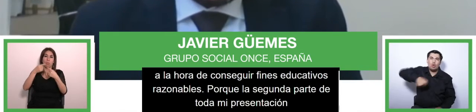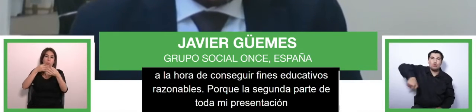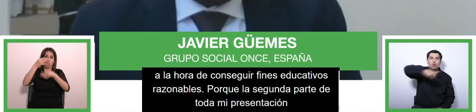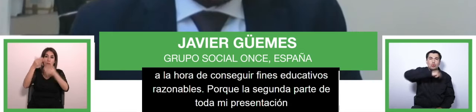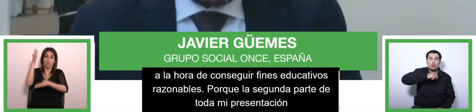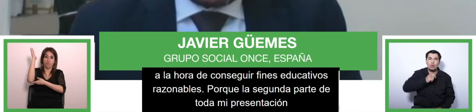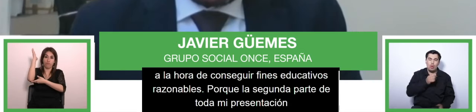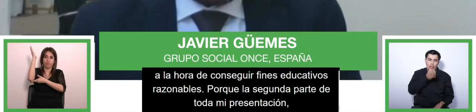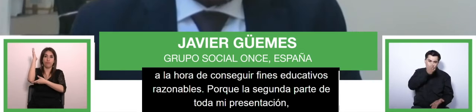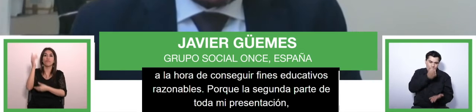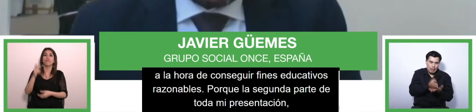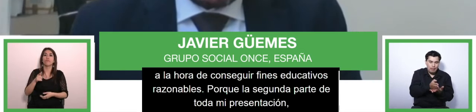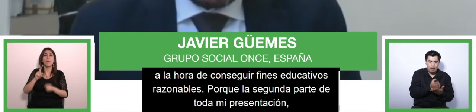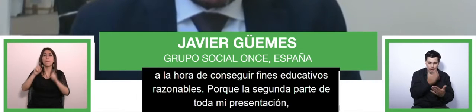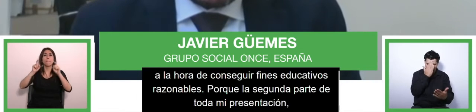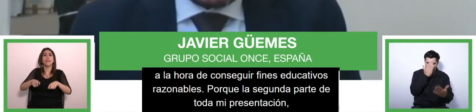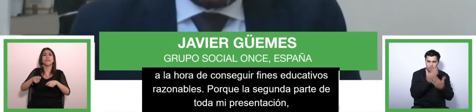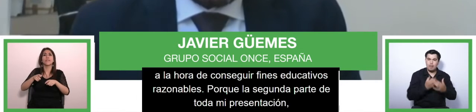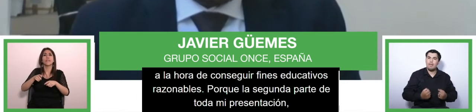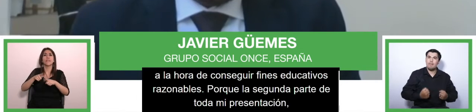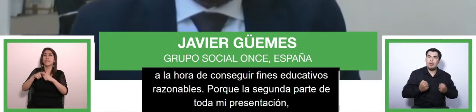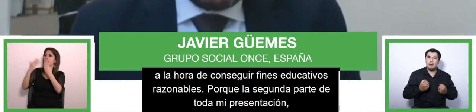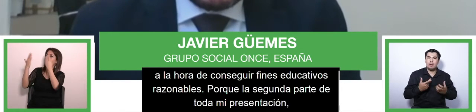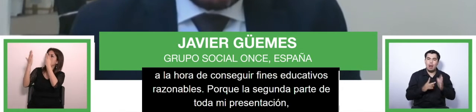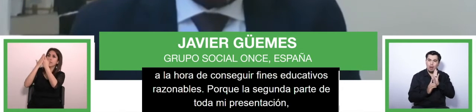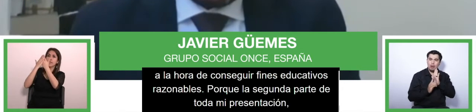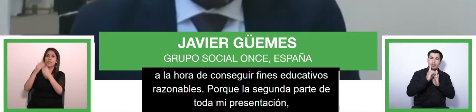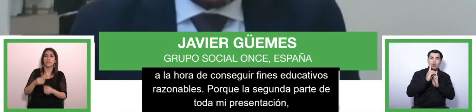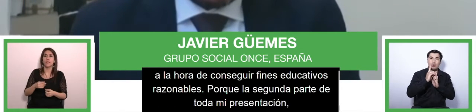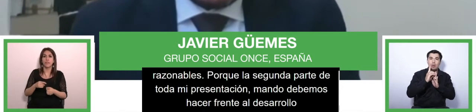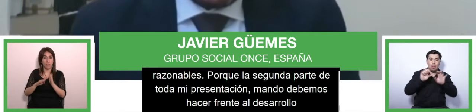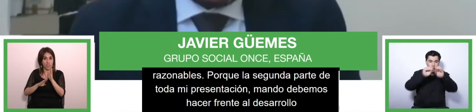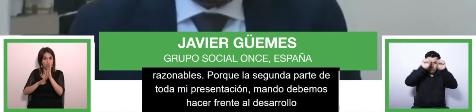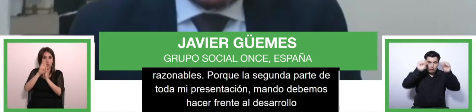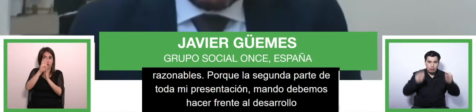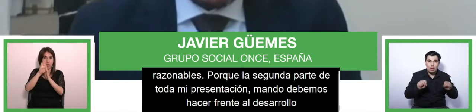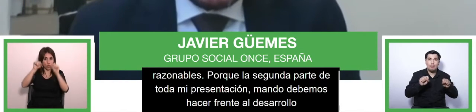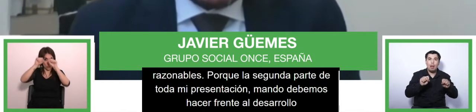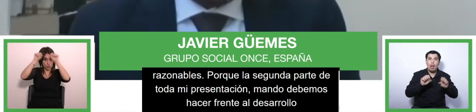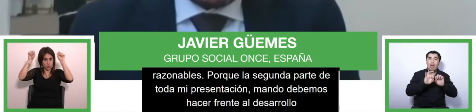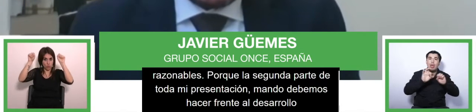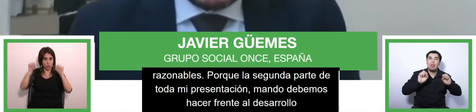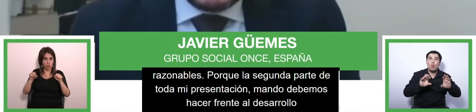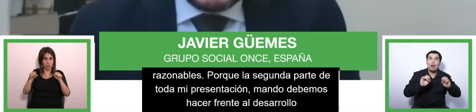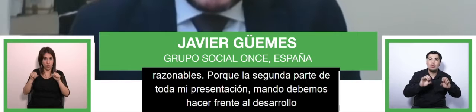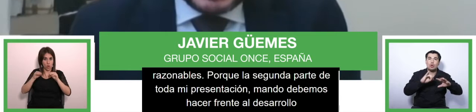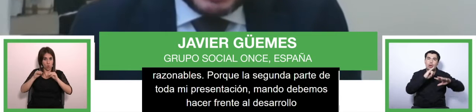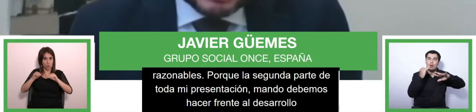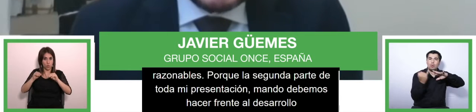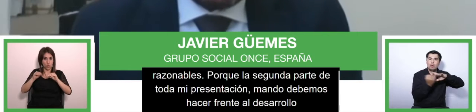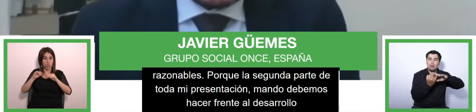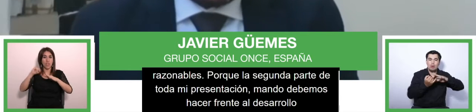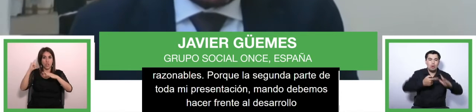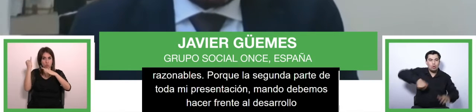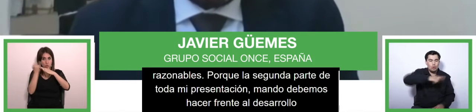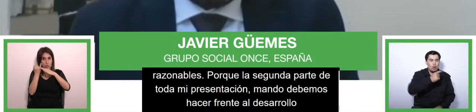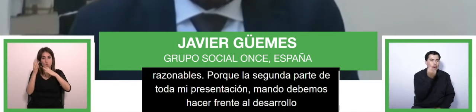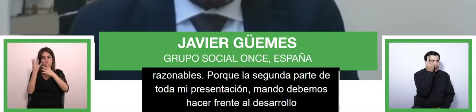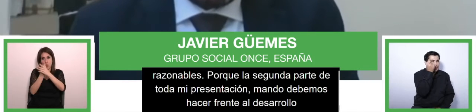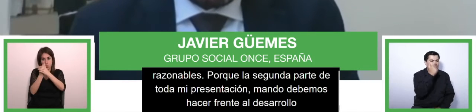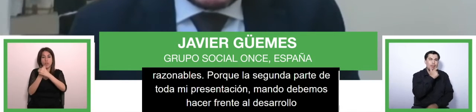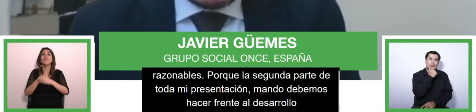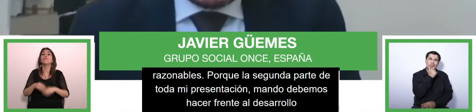hacer frente al desarrollo de un sistema de educación inclusiva, tenemos también que entender ¿a qué nos estamos